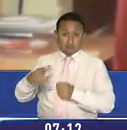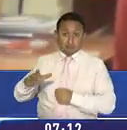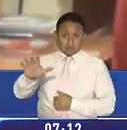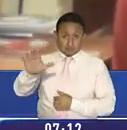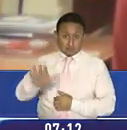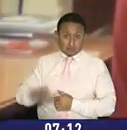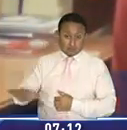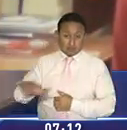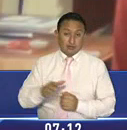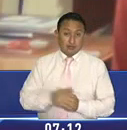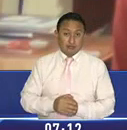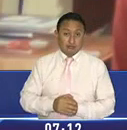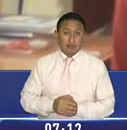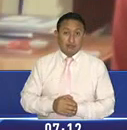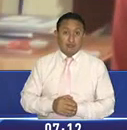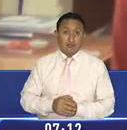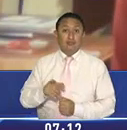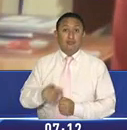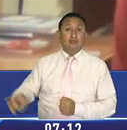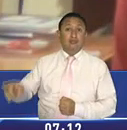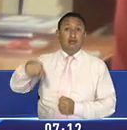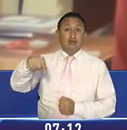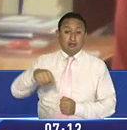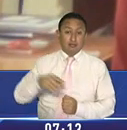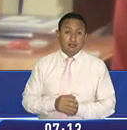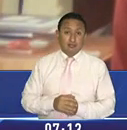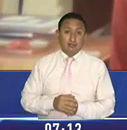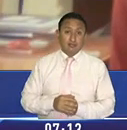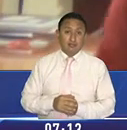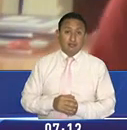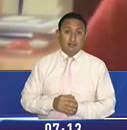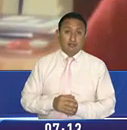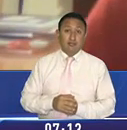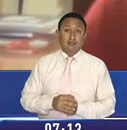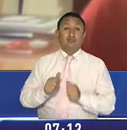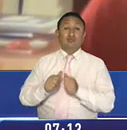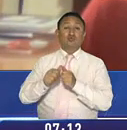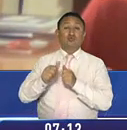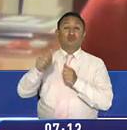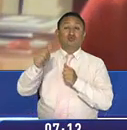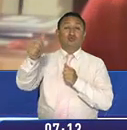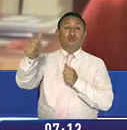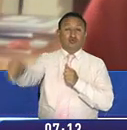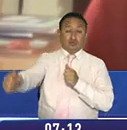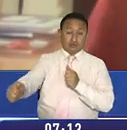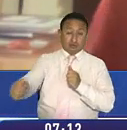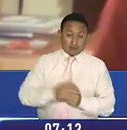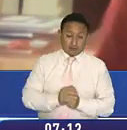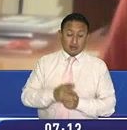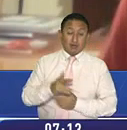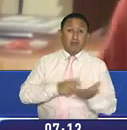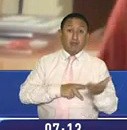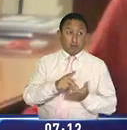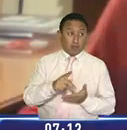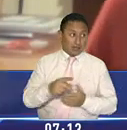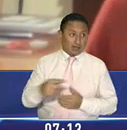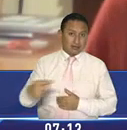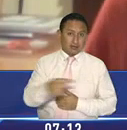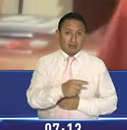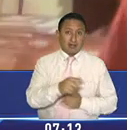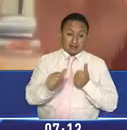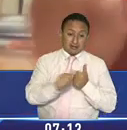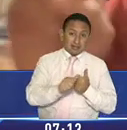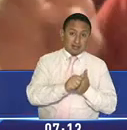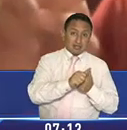que están alejadas del terminal y tienen que pagar 6-7 veces de estaciones que están cerca del terminal, y las